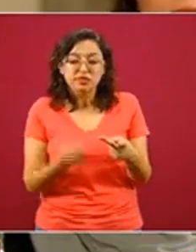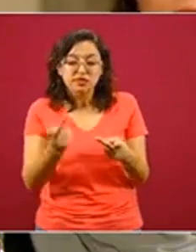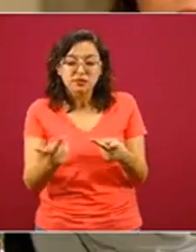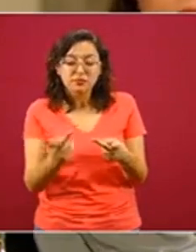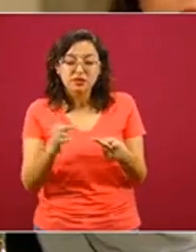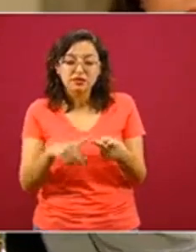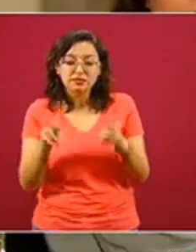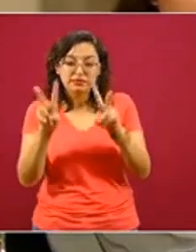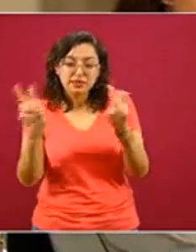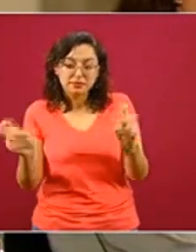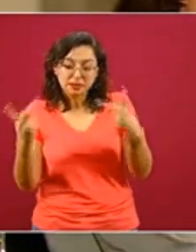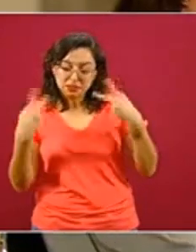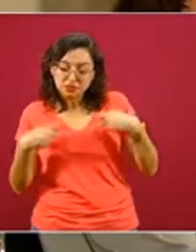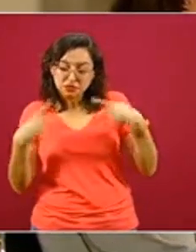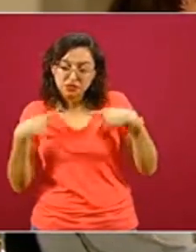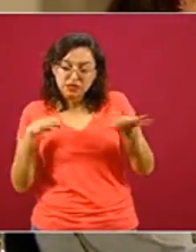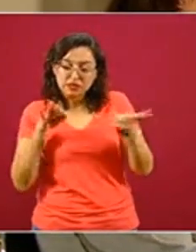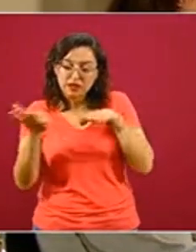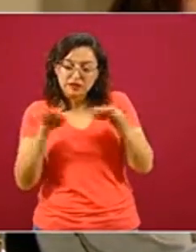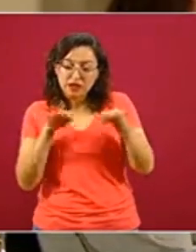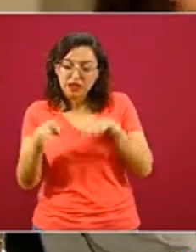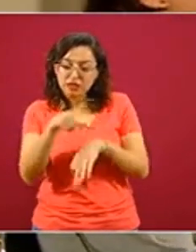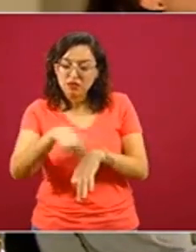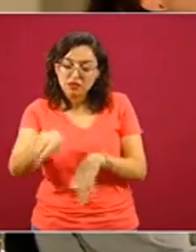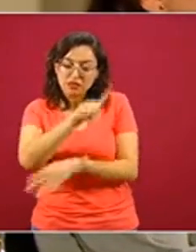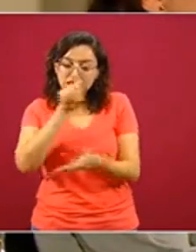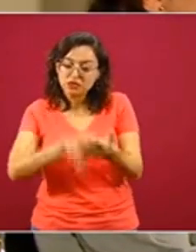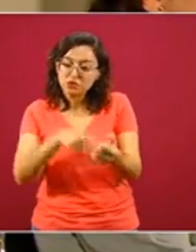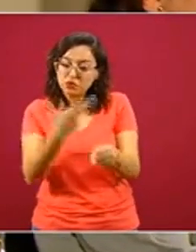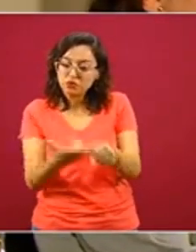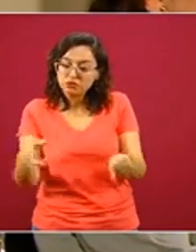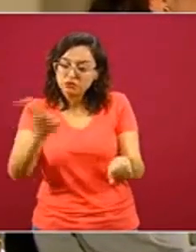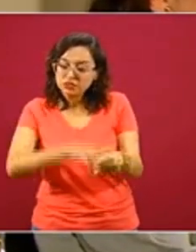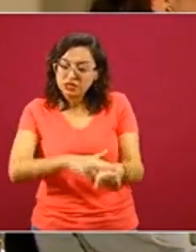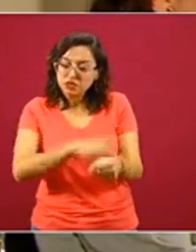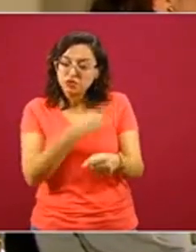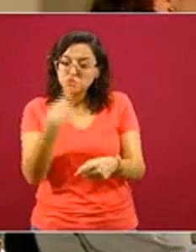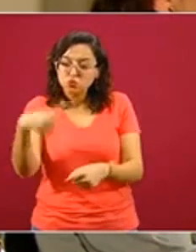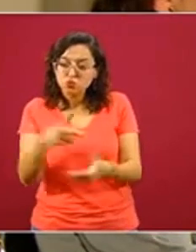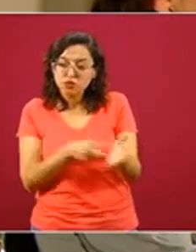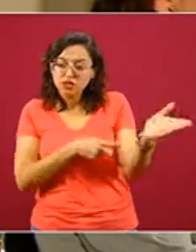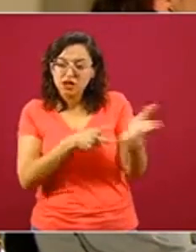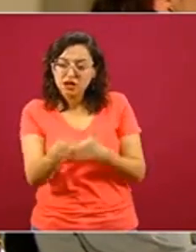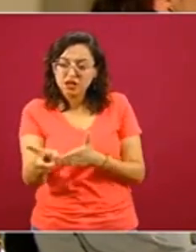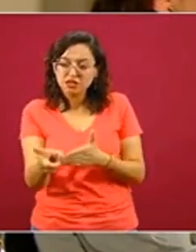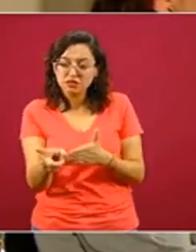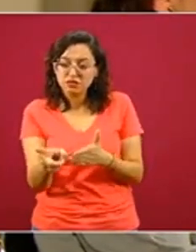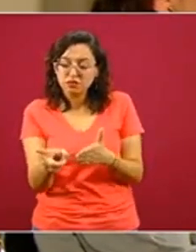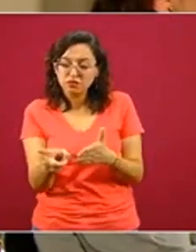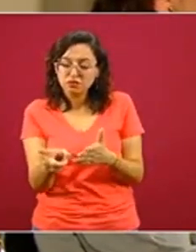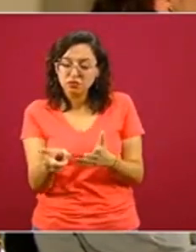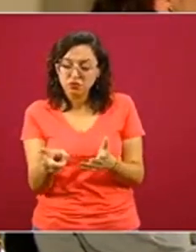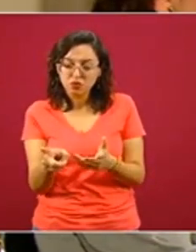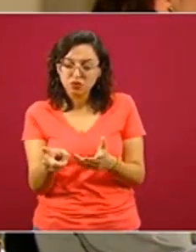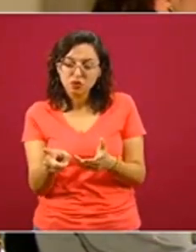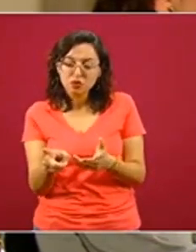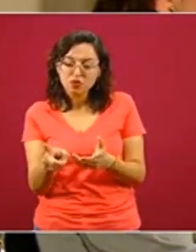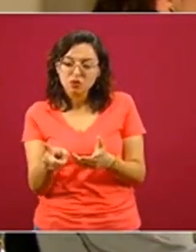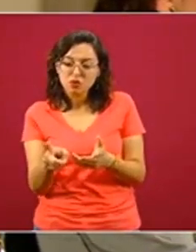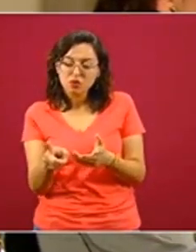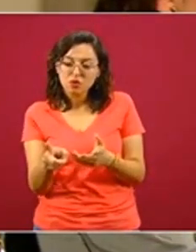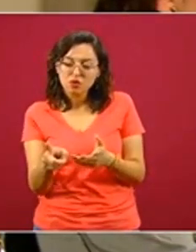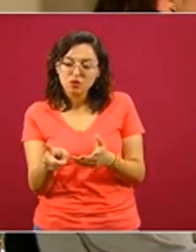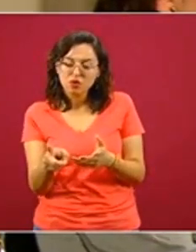laborales de trabajadores y trabajadoras de la salud. Aquí se ha mencionado de forma correcta que uno de los